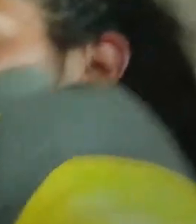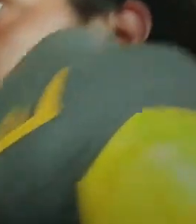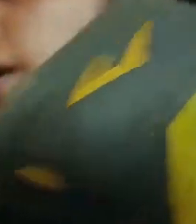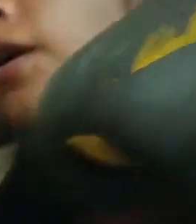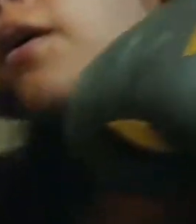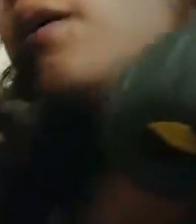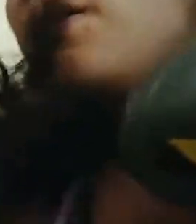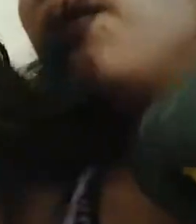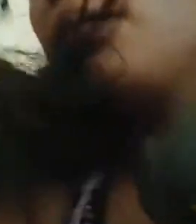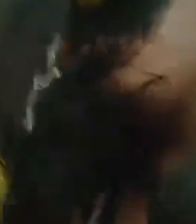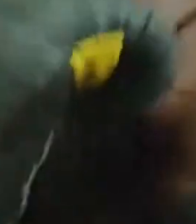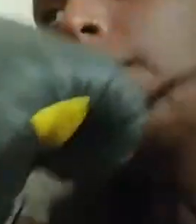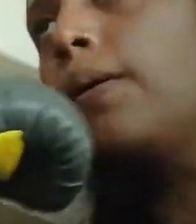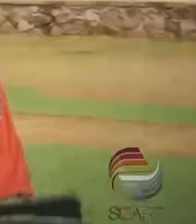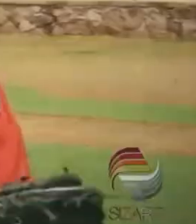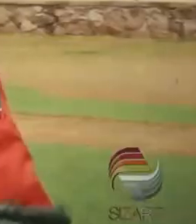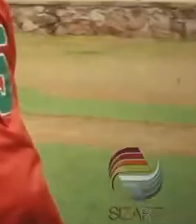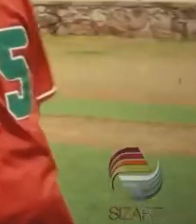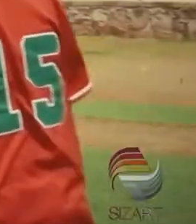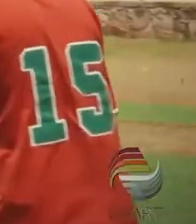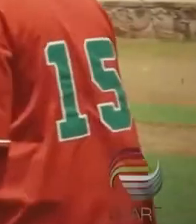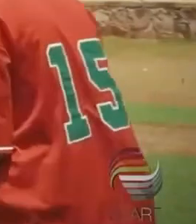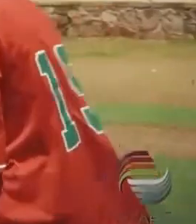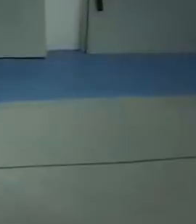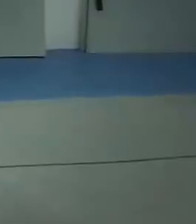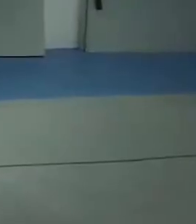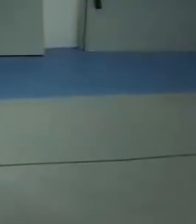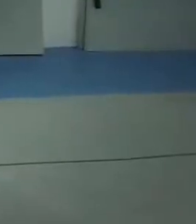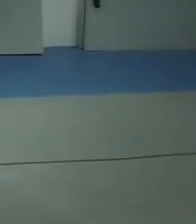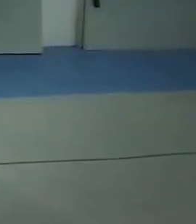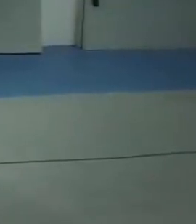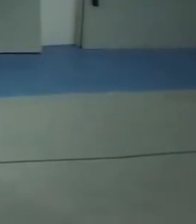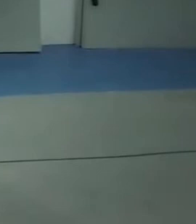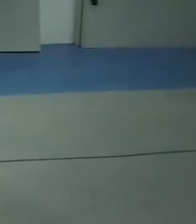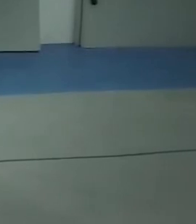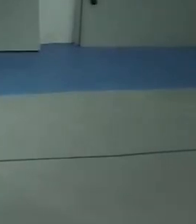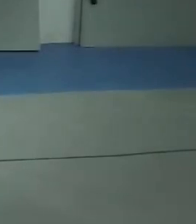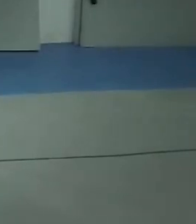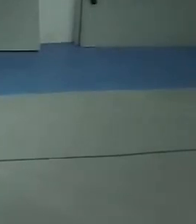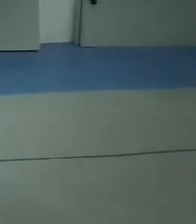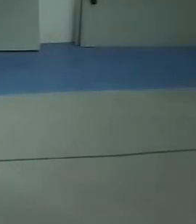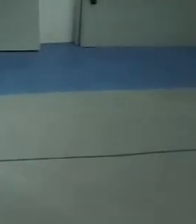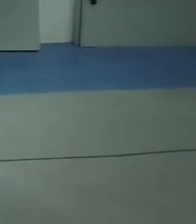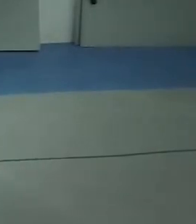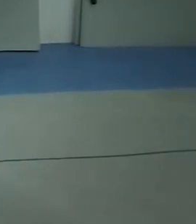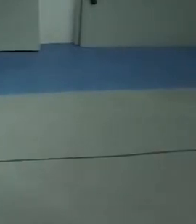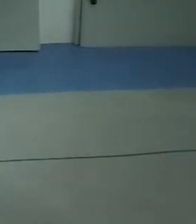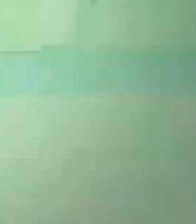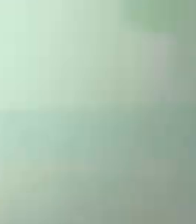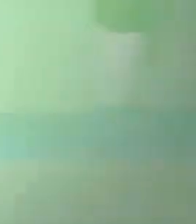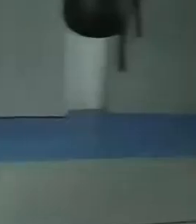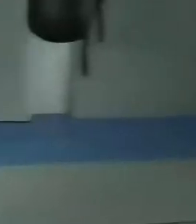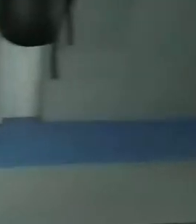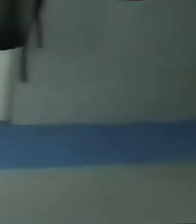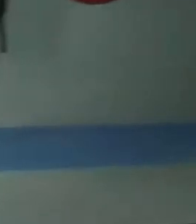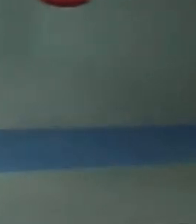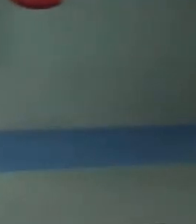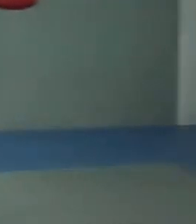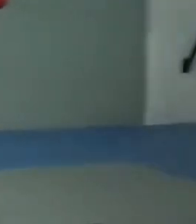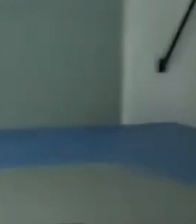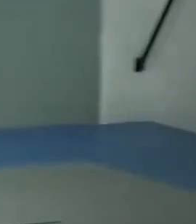Esta es la casa del deporte amateur en México. Las formas musicales es la simulación de la pelea con los acrobáticos y el